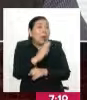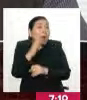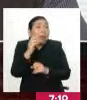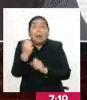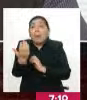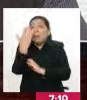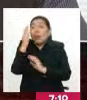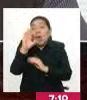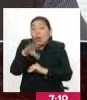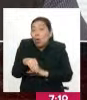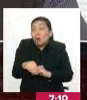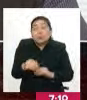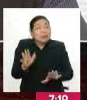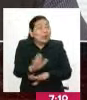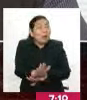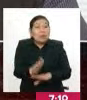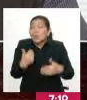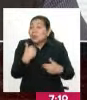en cualquier lugar.